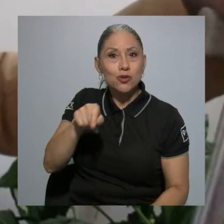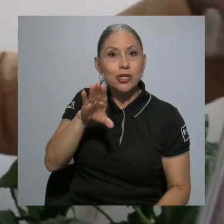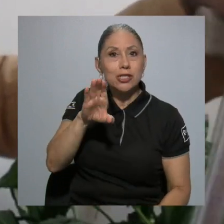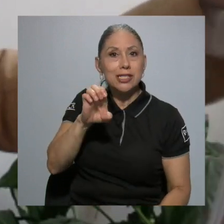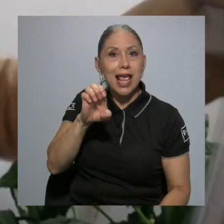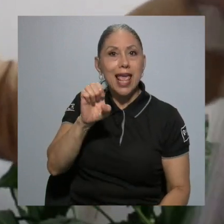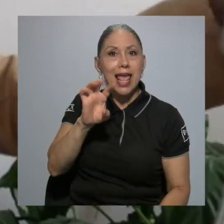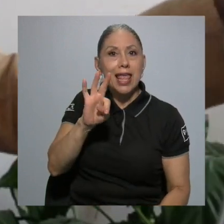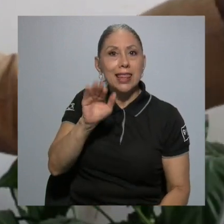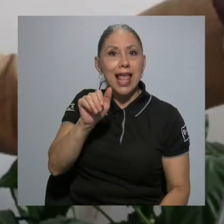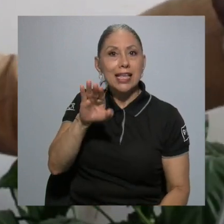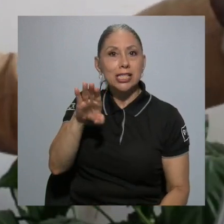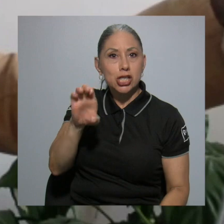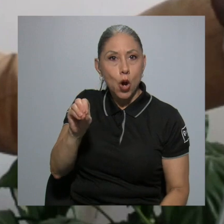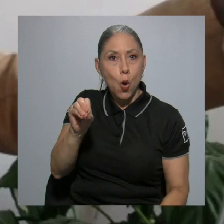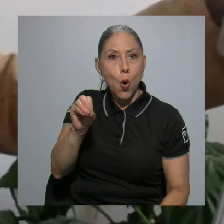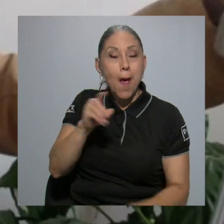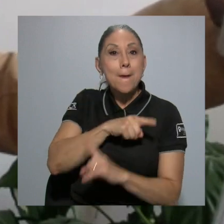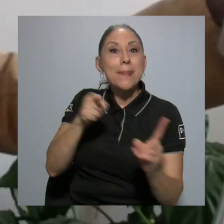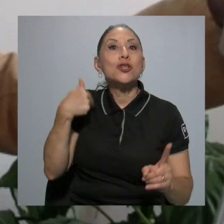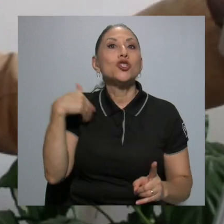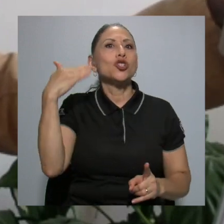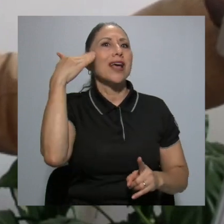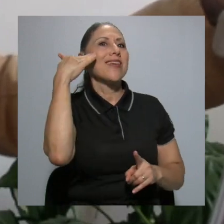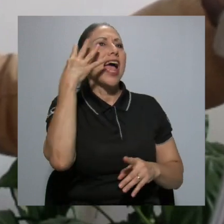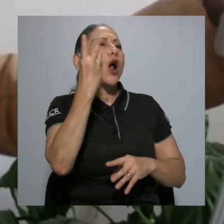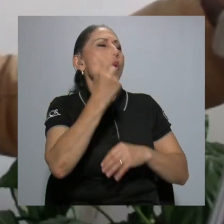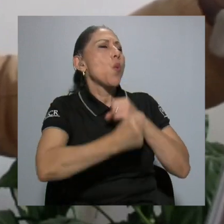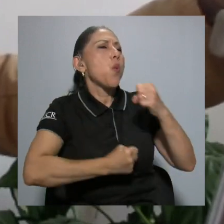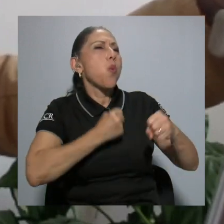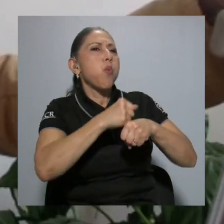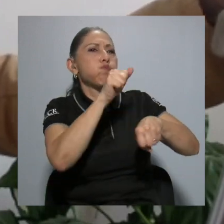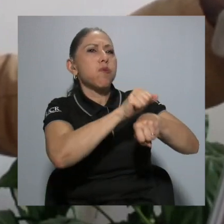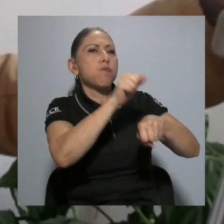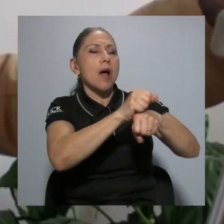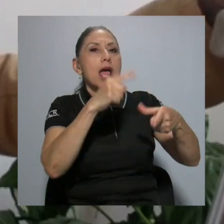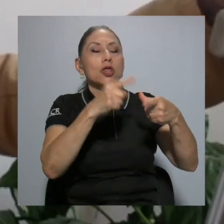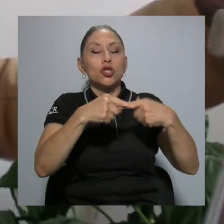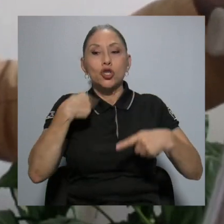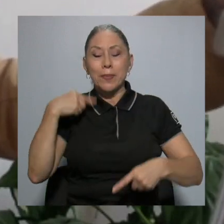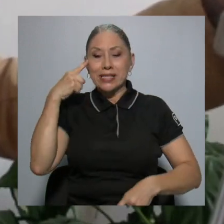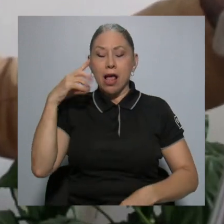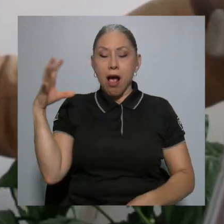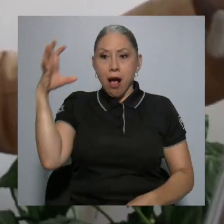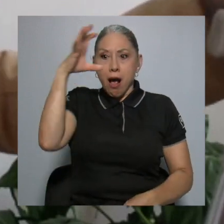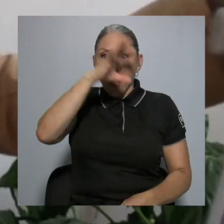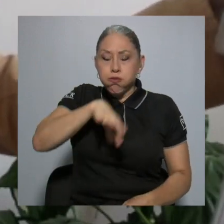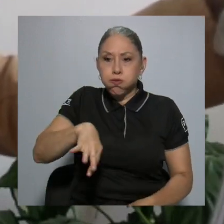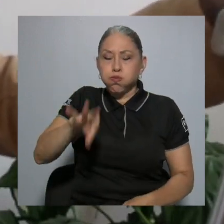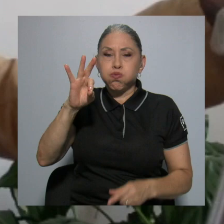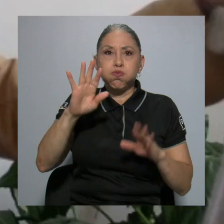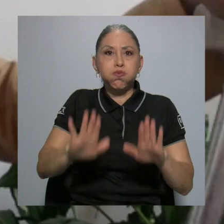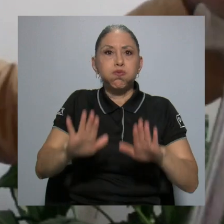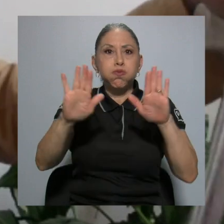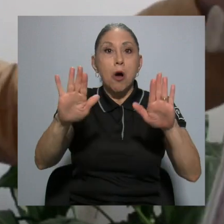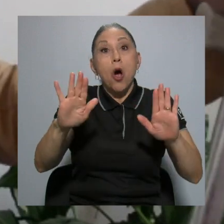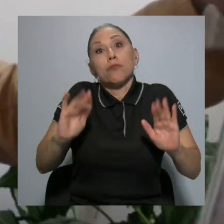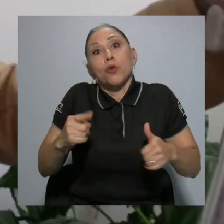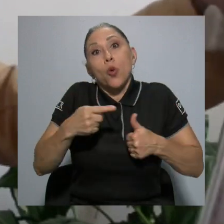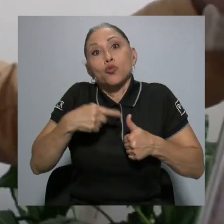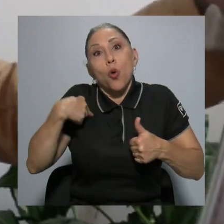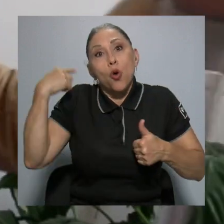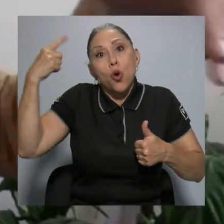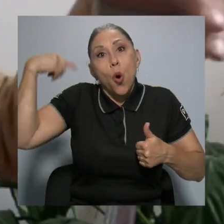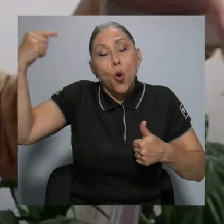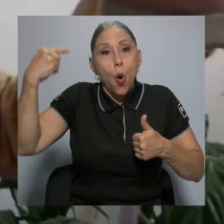sabía también la edad de la roca, y eso ya me dijo, este es un descubrimiento fabuloso, o estoy loco o he encontrado pues,